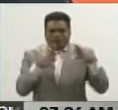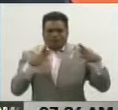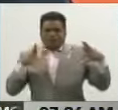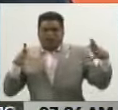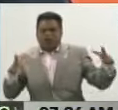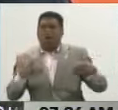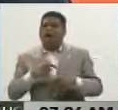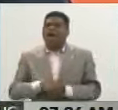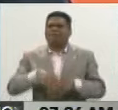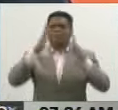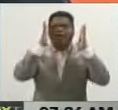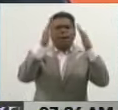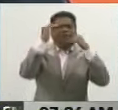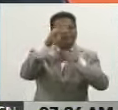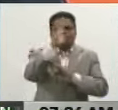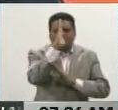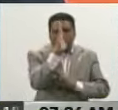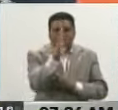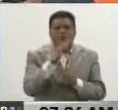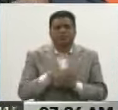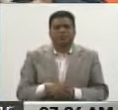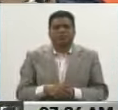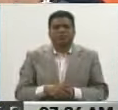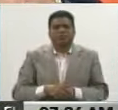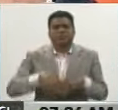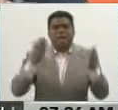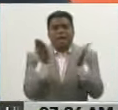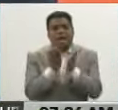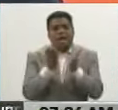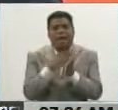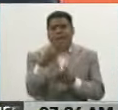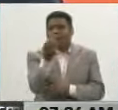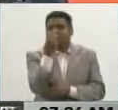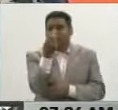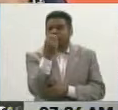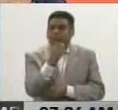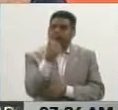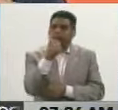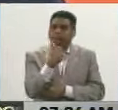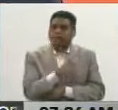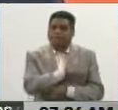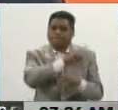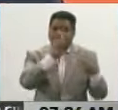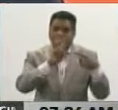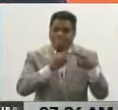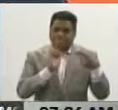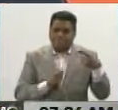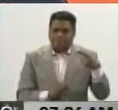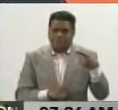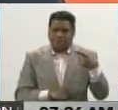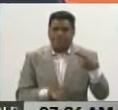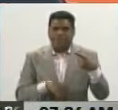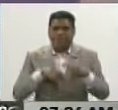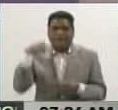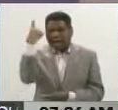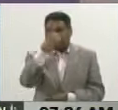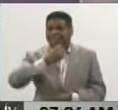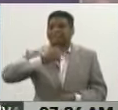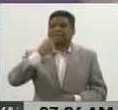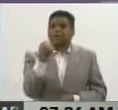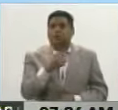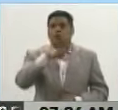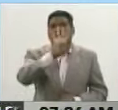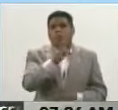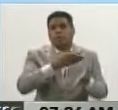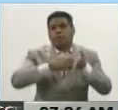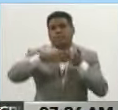la atención que da el programa de alimentación escolar y además a profundizar su atención para asegurar que, bueno, casi